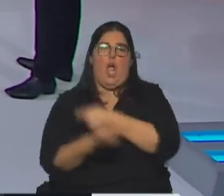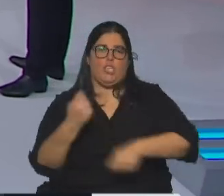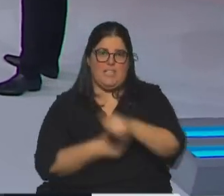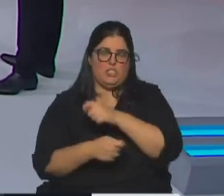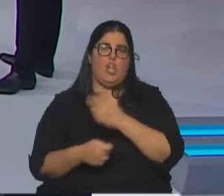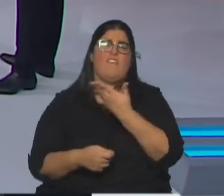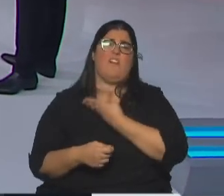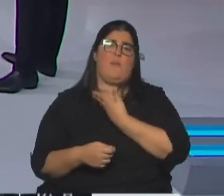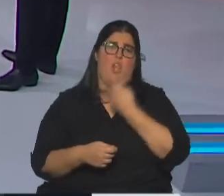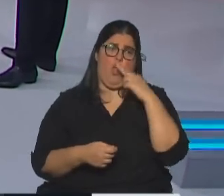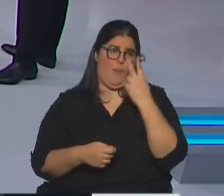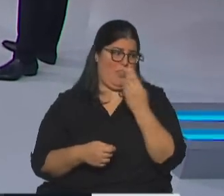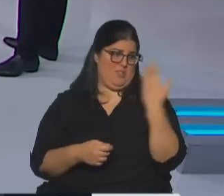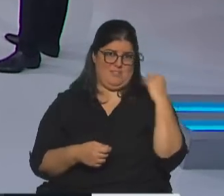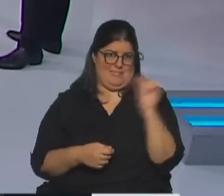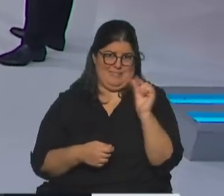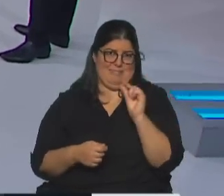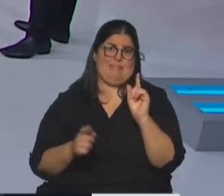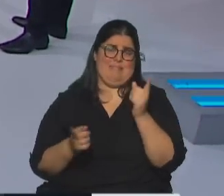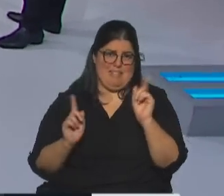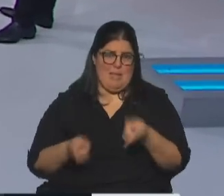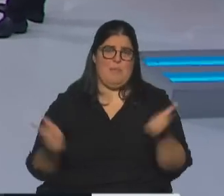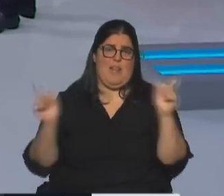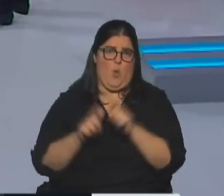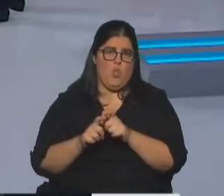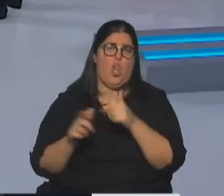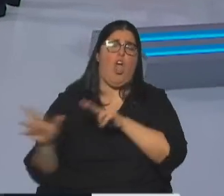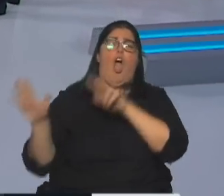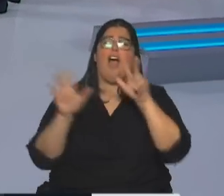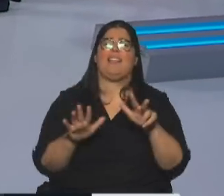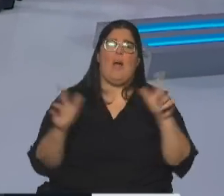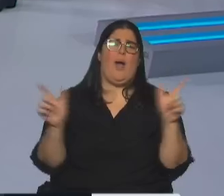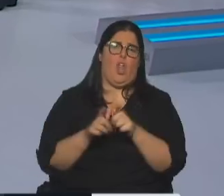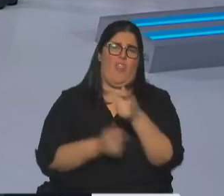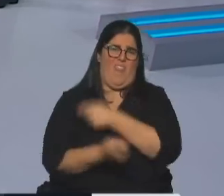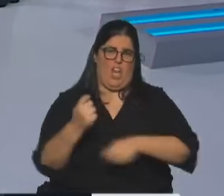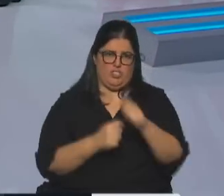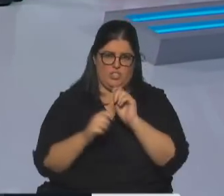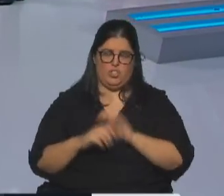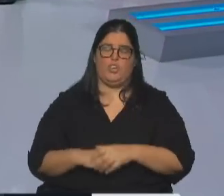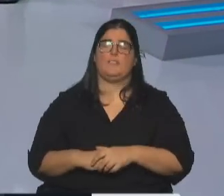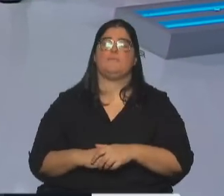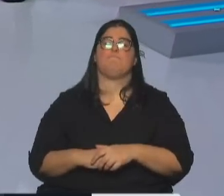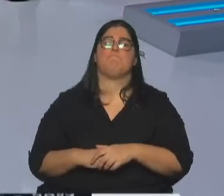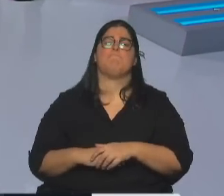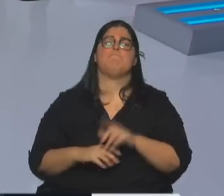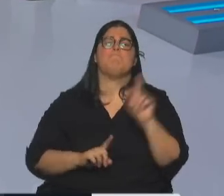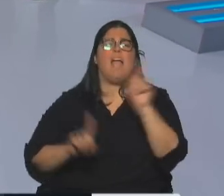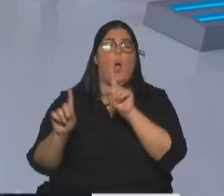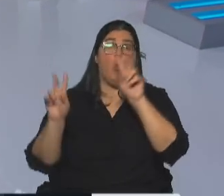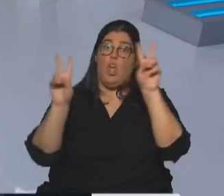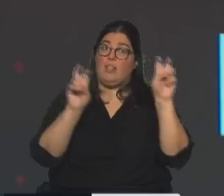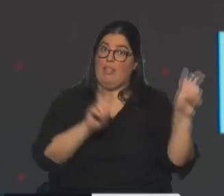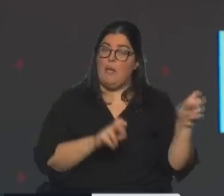de 2022, hace poquito, también en Austria, octava ronda de negociaciones. Bueno, hay algunos temas